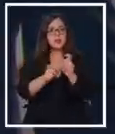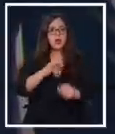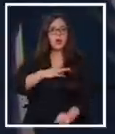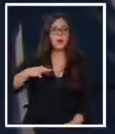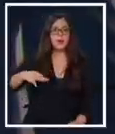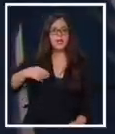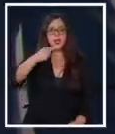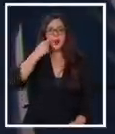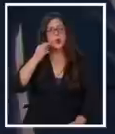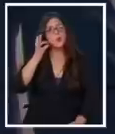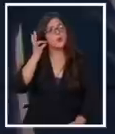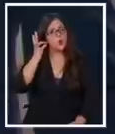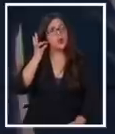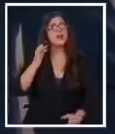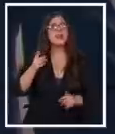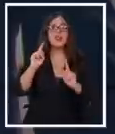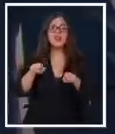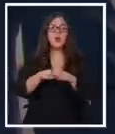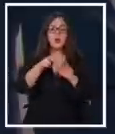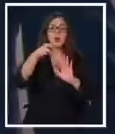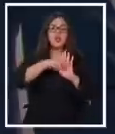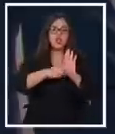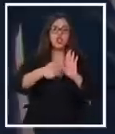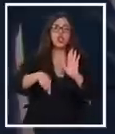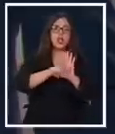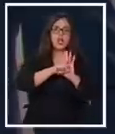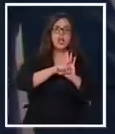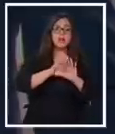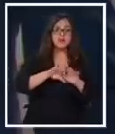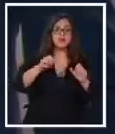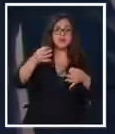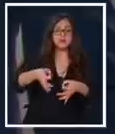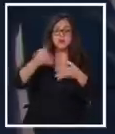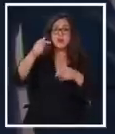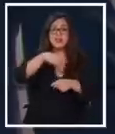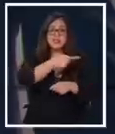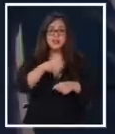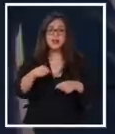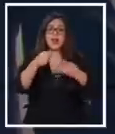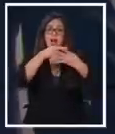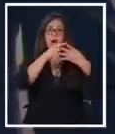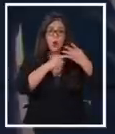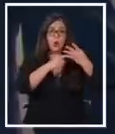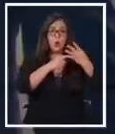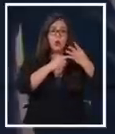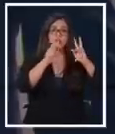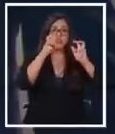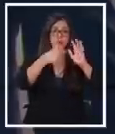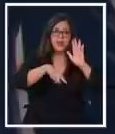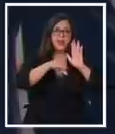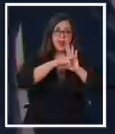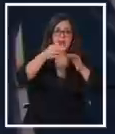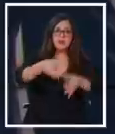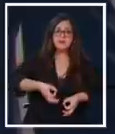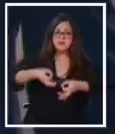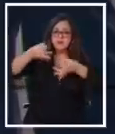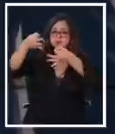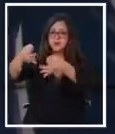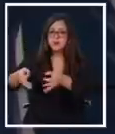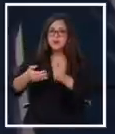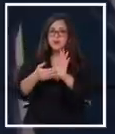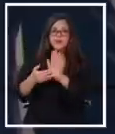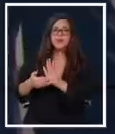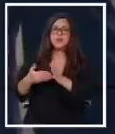de que se presenten los proyectos de ley que tenemos comprometidos por ejemplo esta semana vamos a presentar cuatro iniciativas legislativas que van